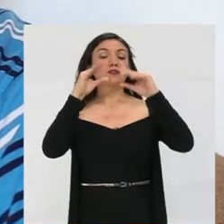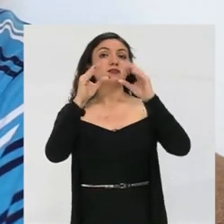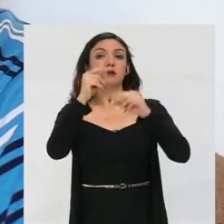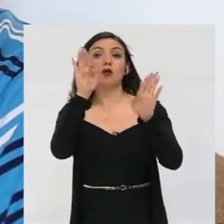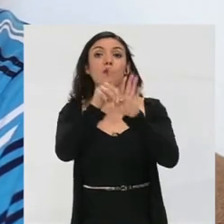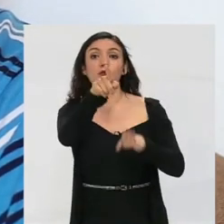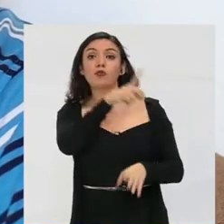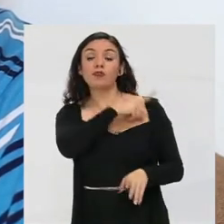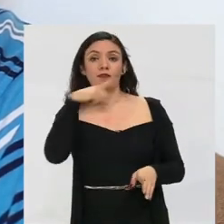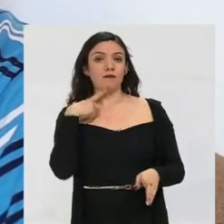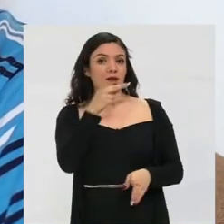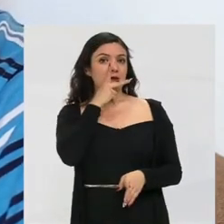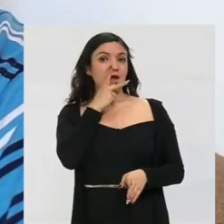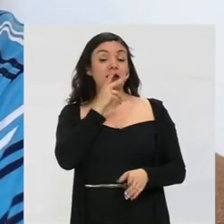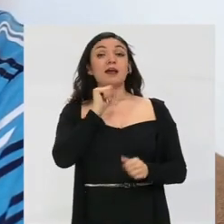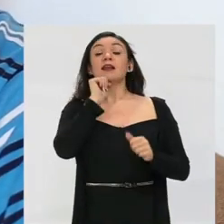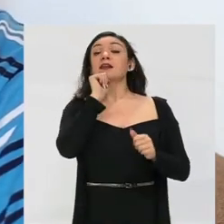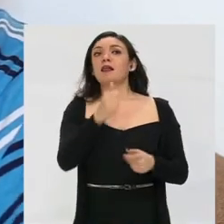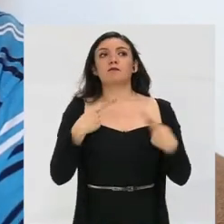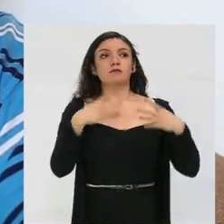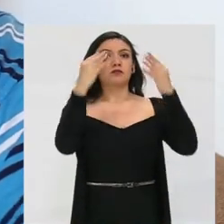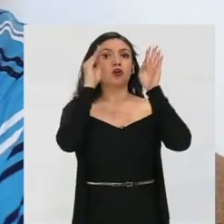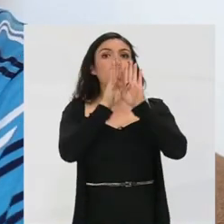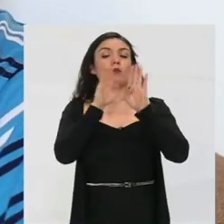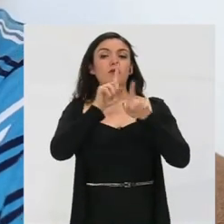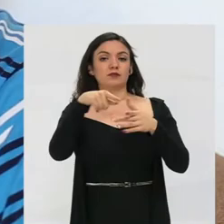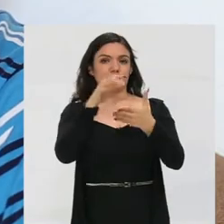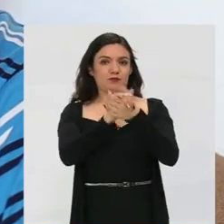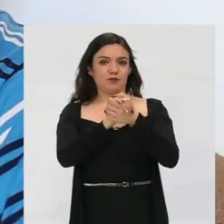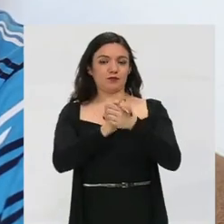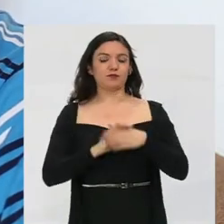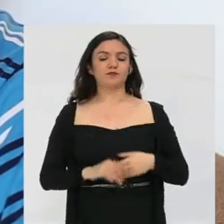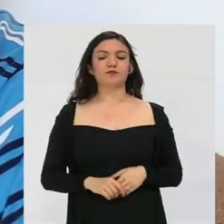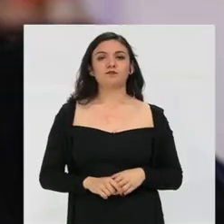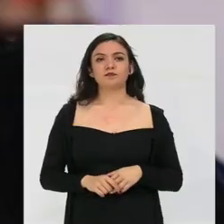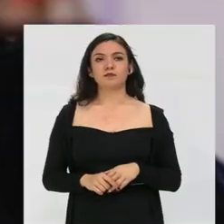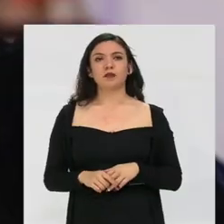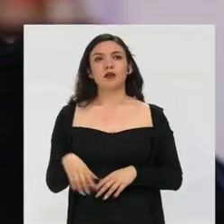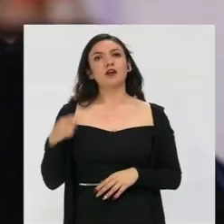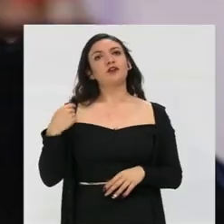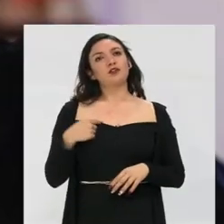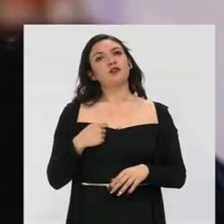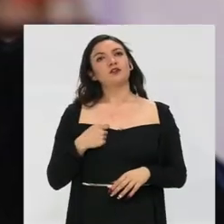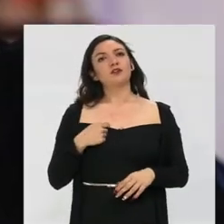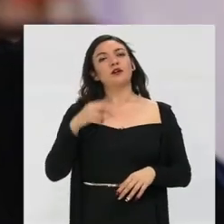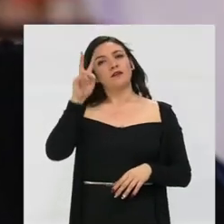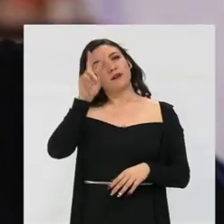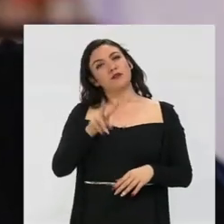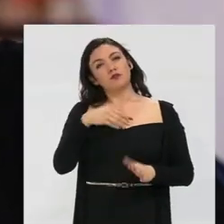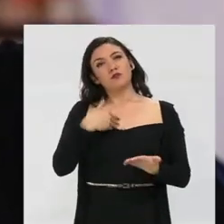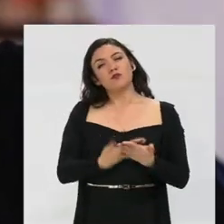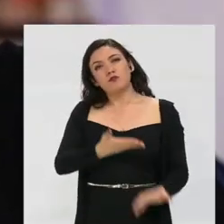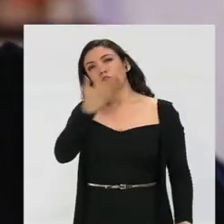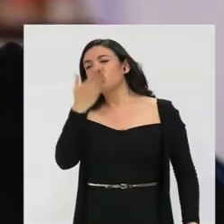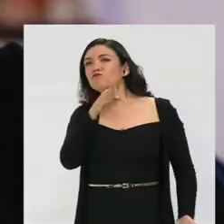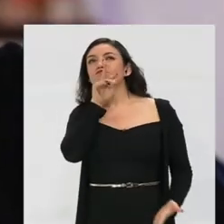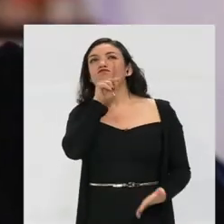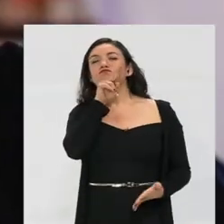Lamentablemente nadie te enseña a ser padre, nadie te enseña a ser esposo. Yo realmente estoy